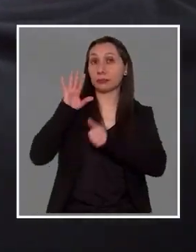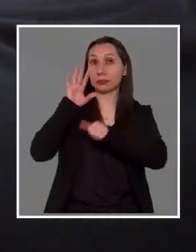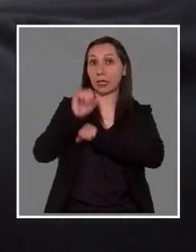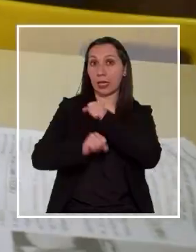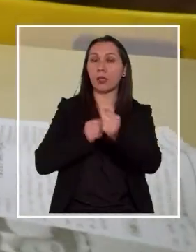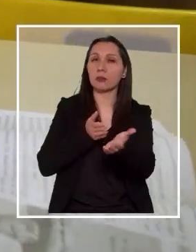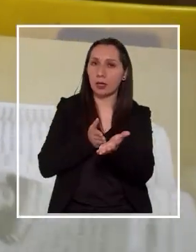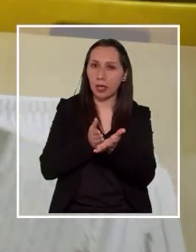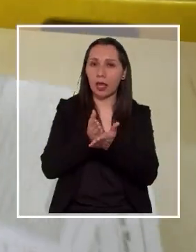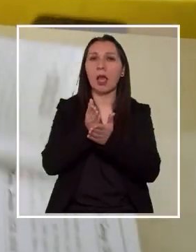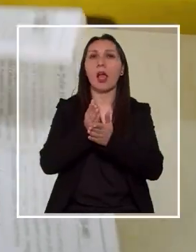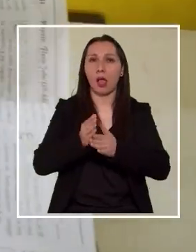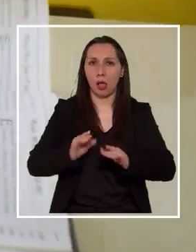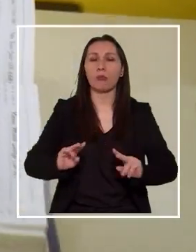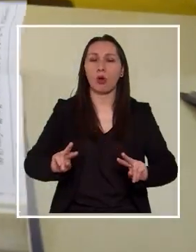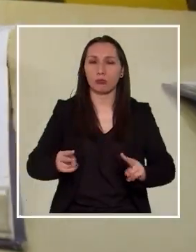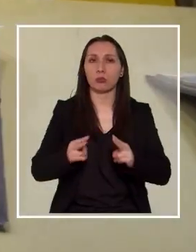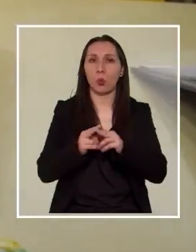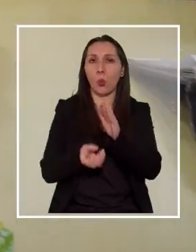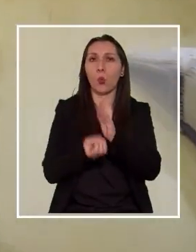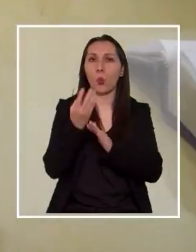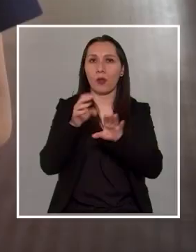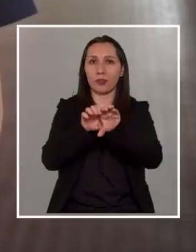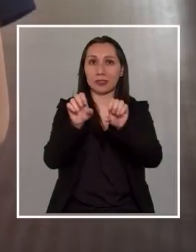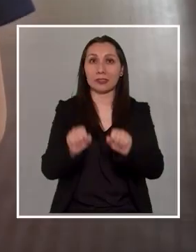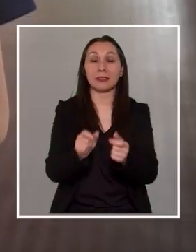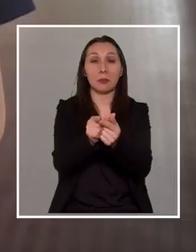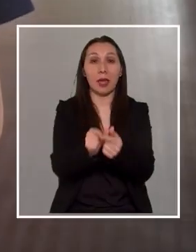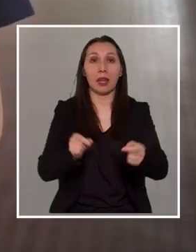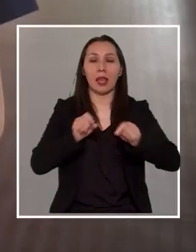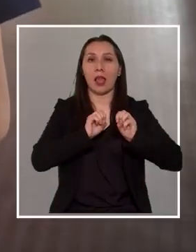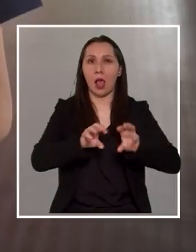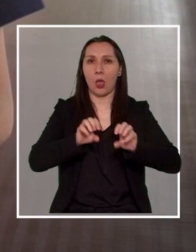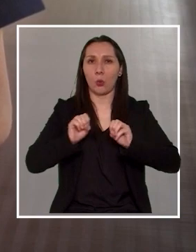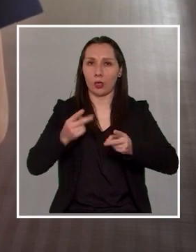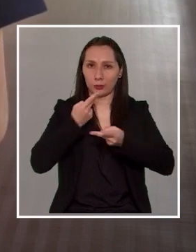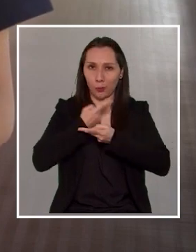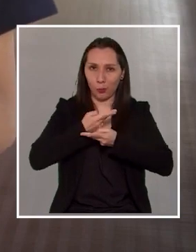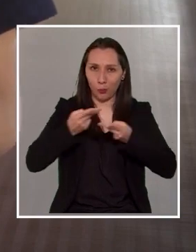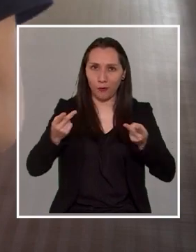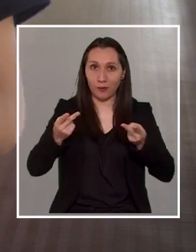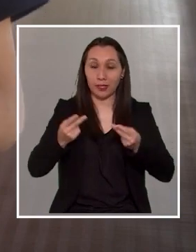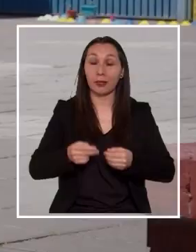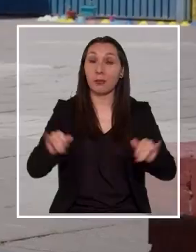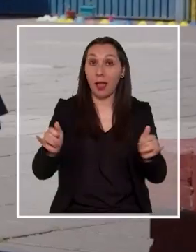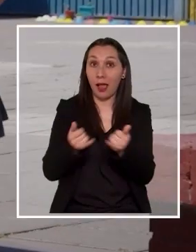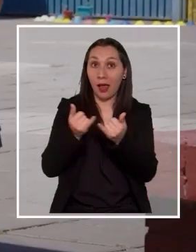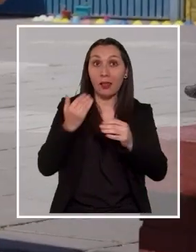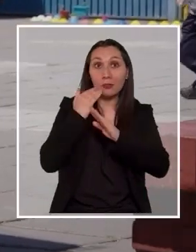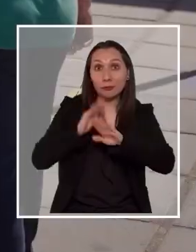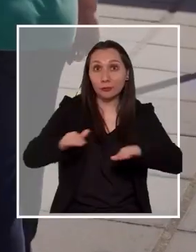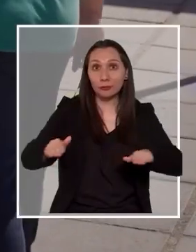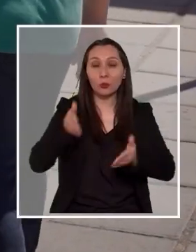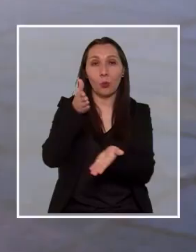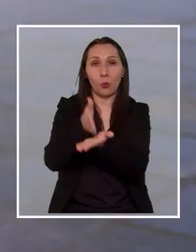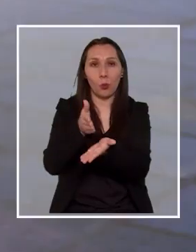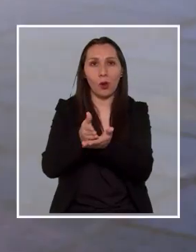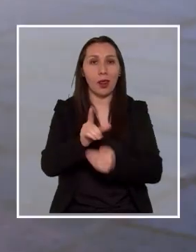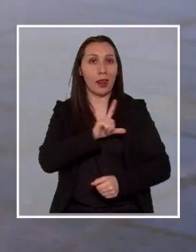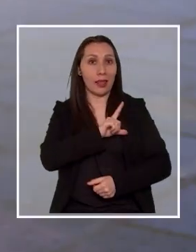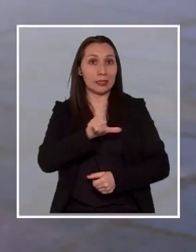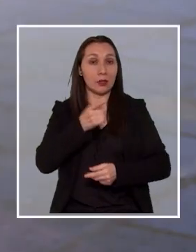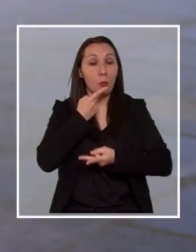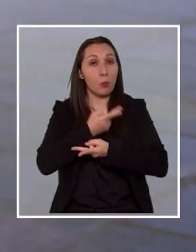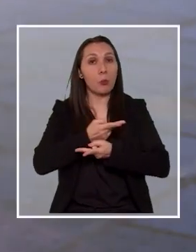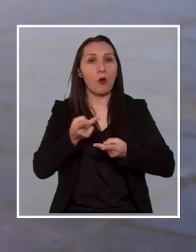Hace 6 años comenzamos a construir un nuevo sistema nacional de educación pública. Los jardines infantiles,